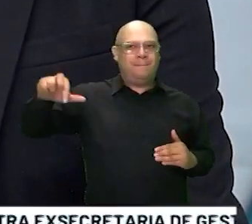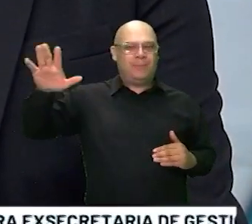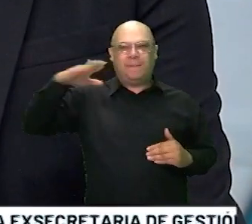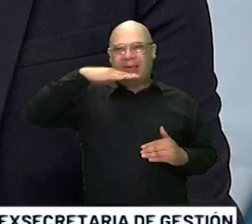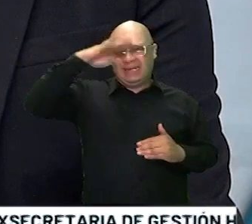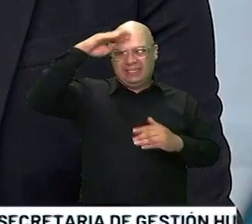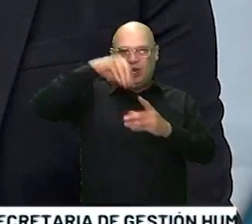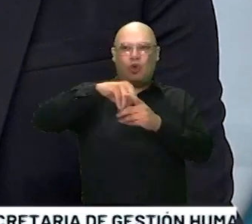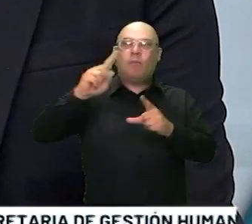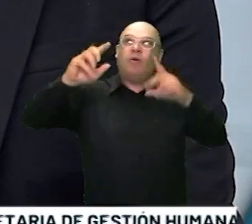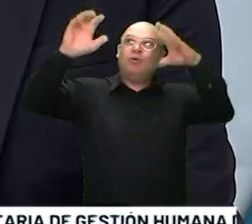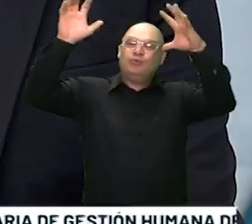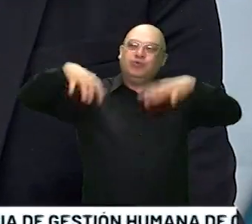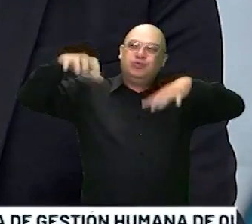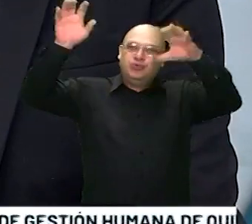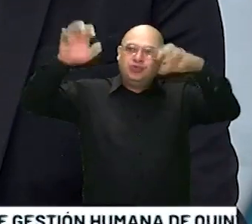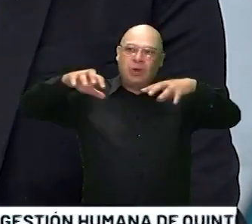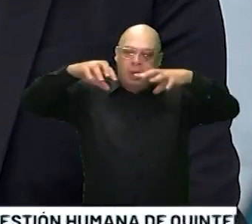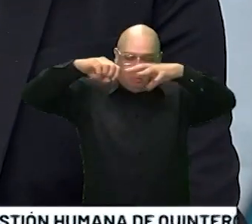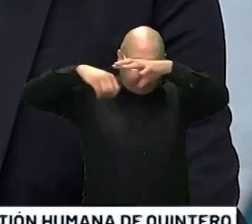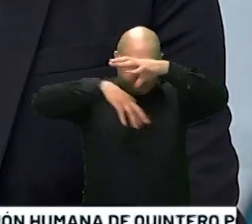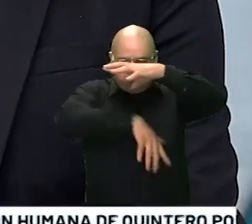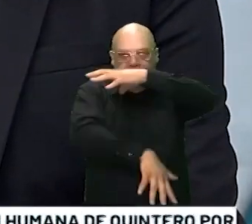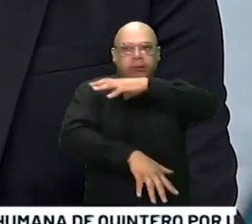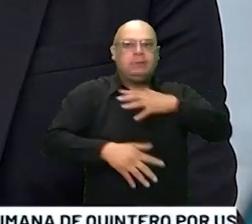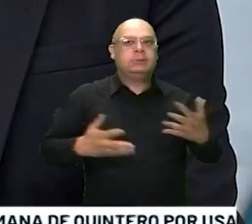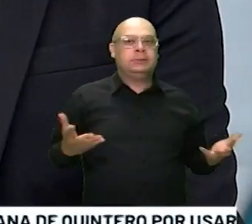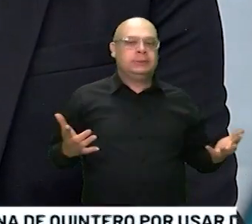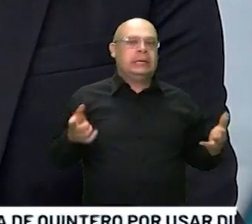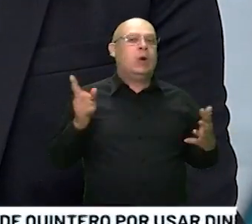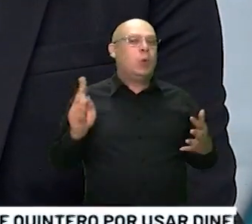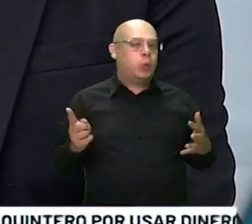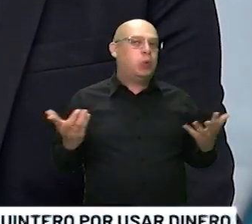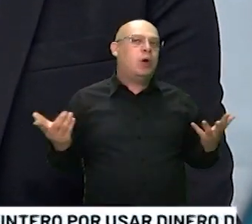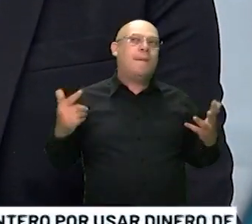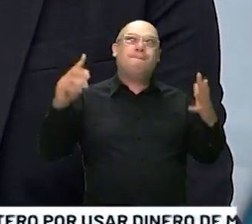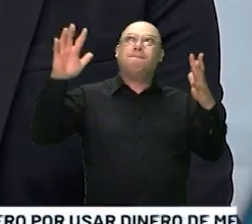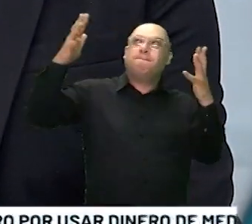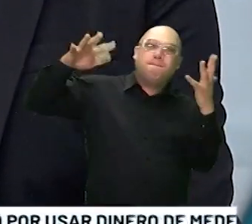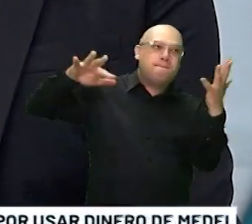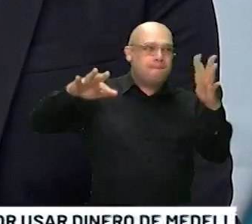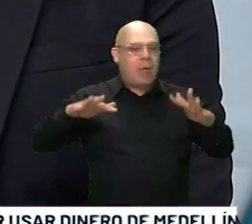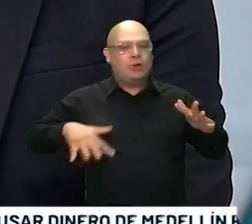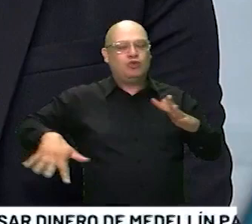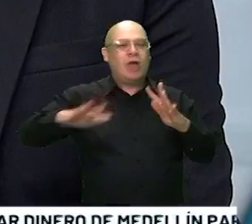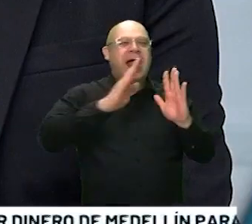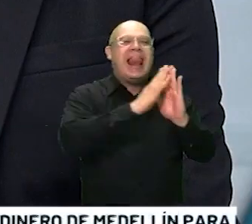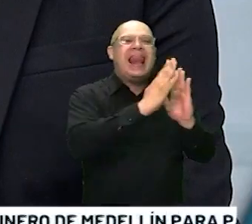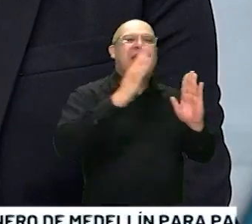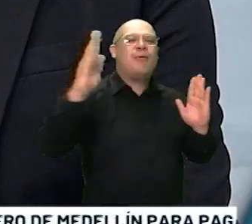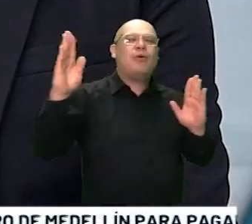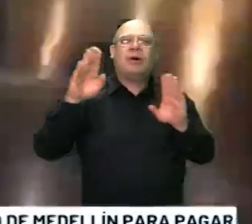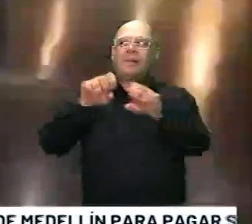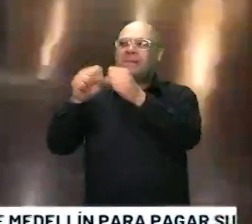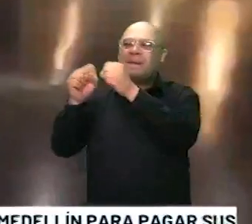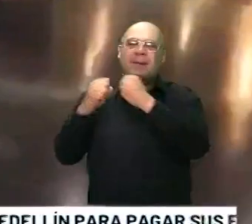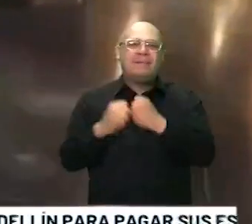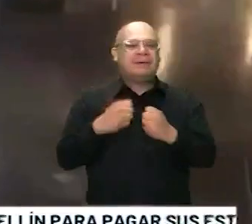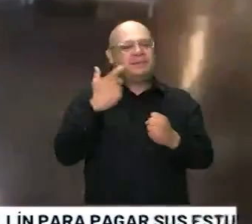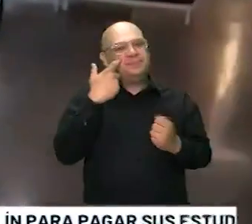las lluvias que se han filtrado por las grietas poniendo en riesgo el material educativo en este espacio vital para la